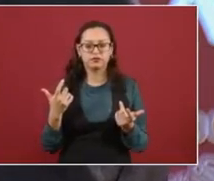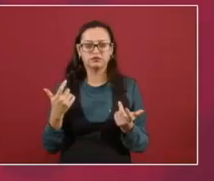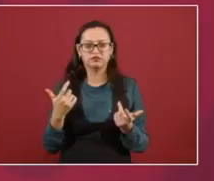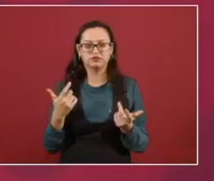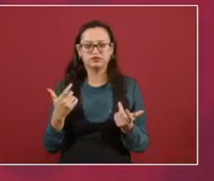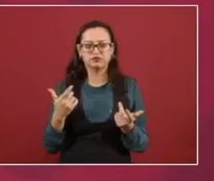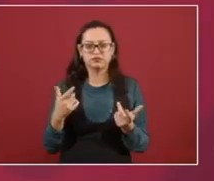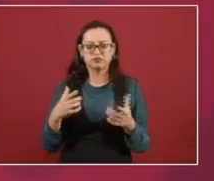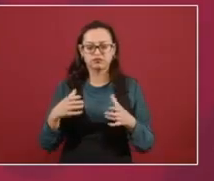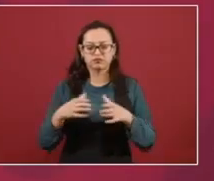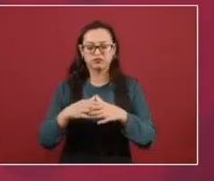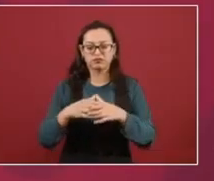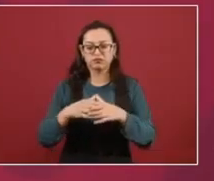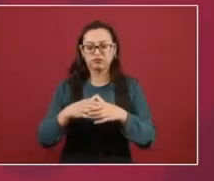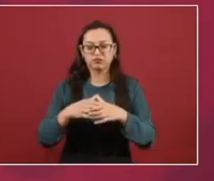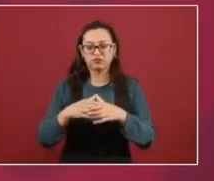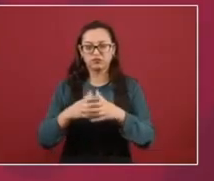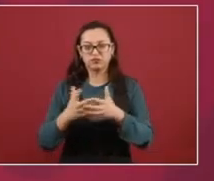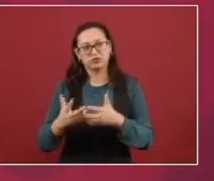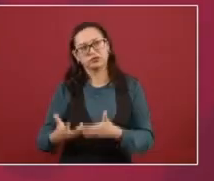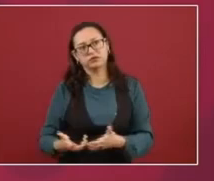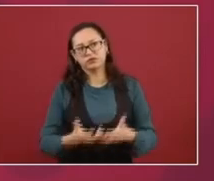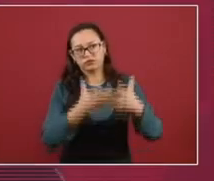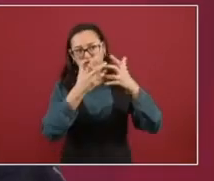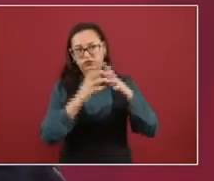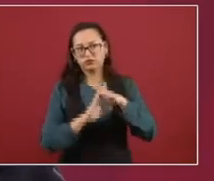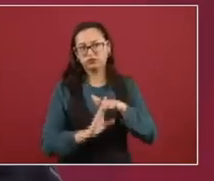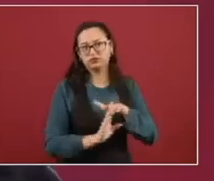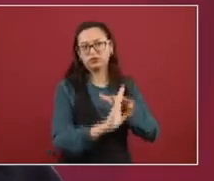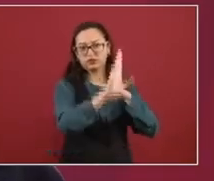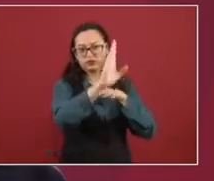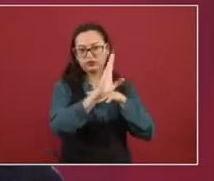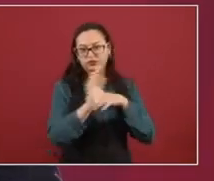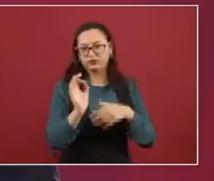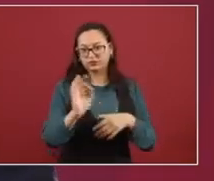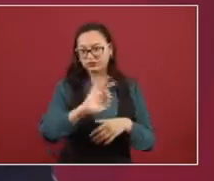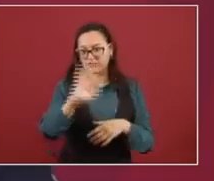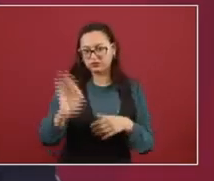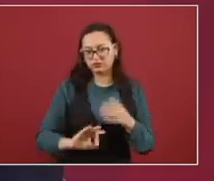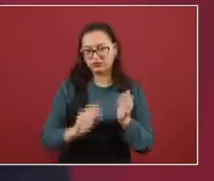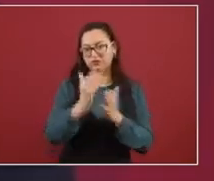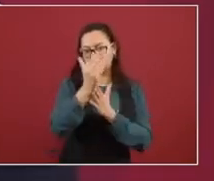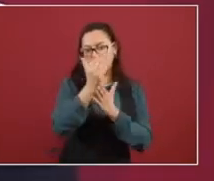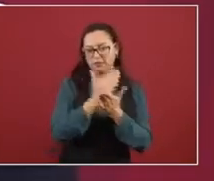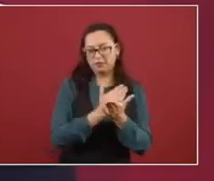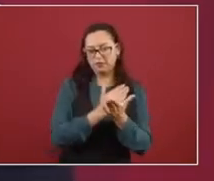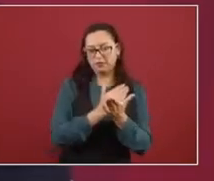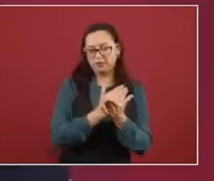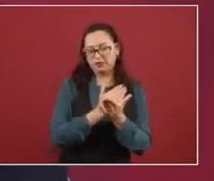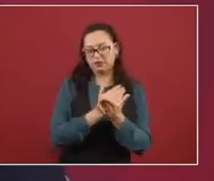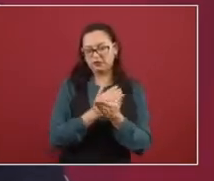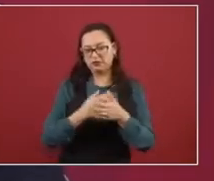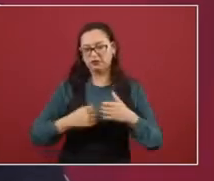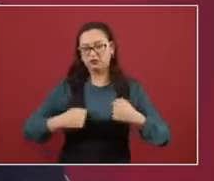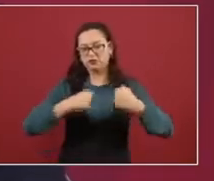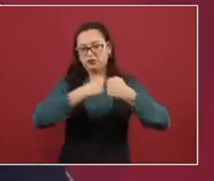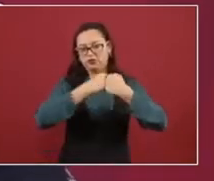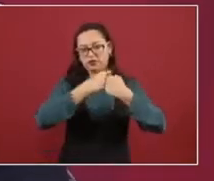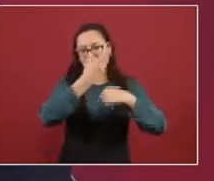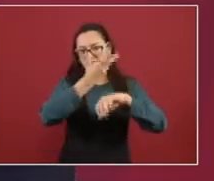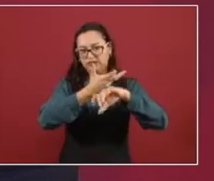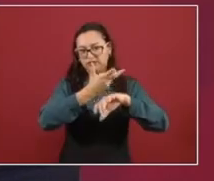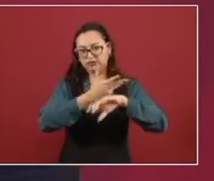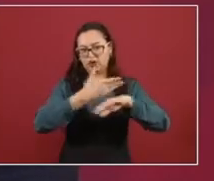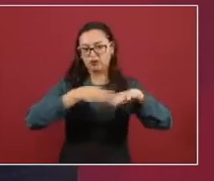es un porcentaje menor el de mexicanos que cruzan